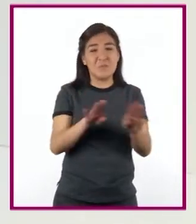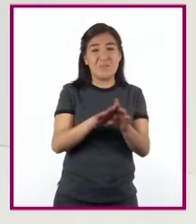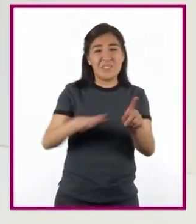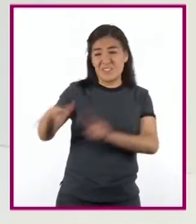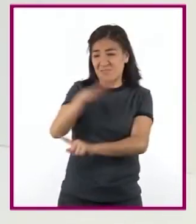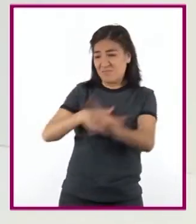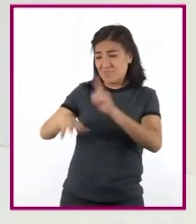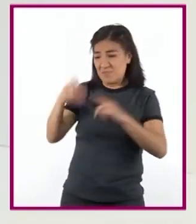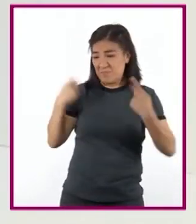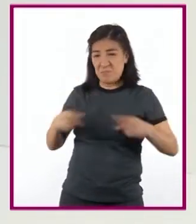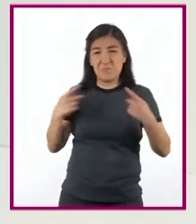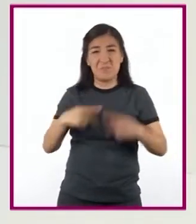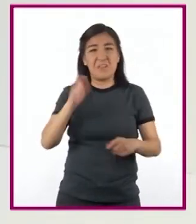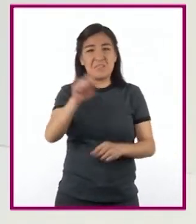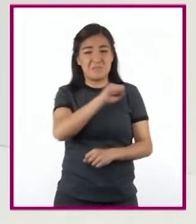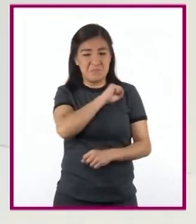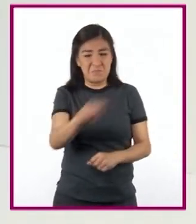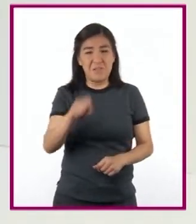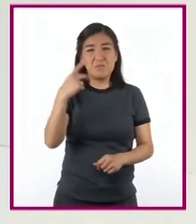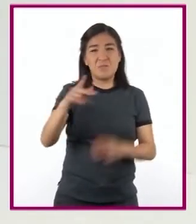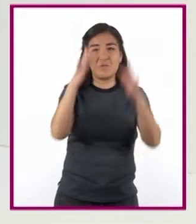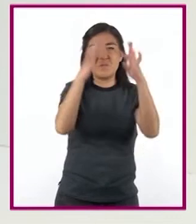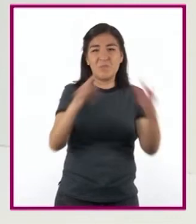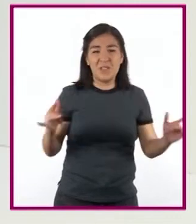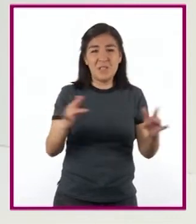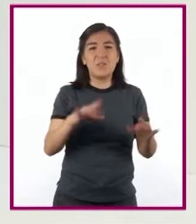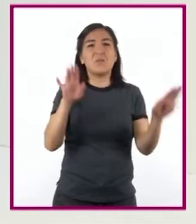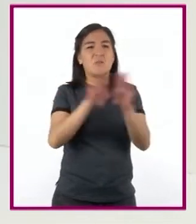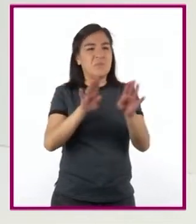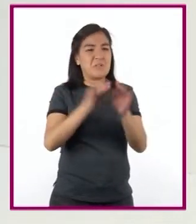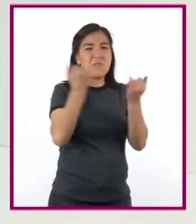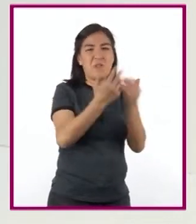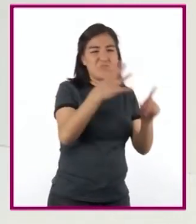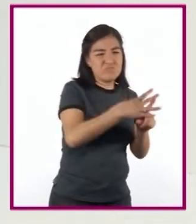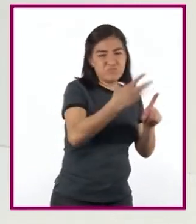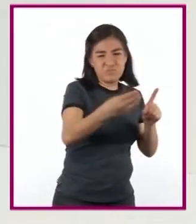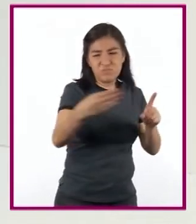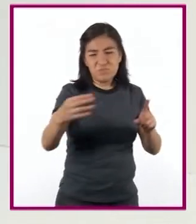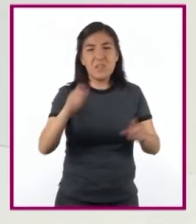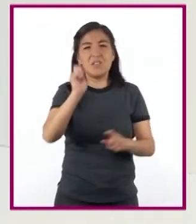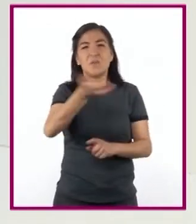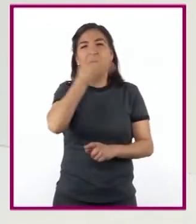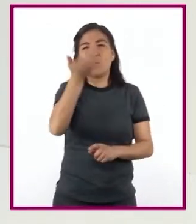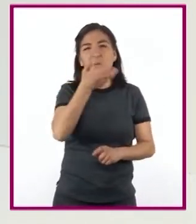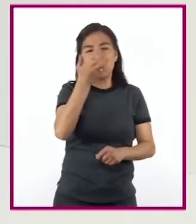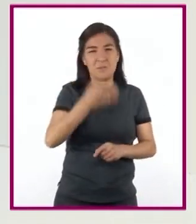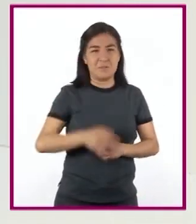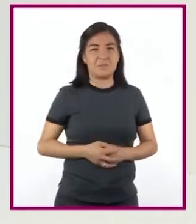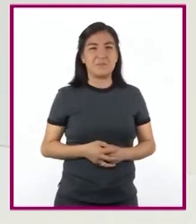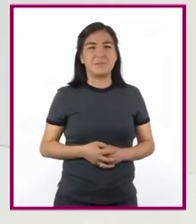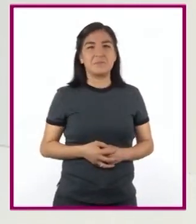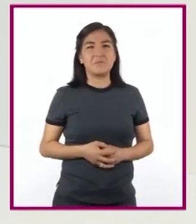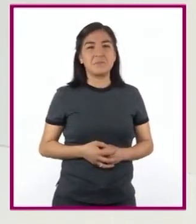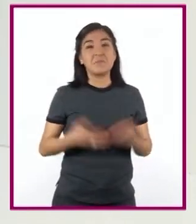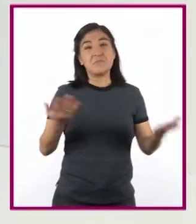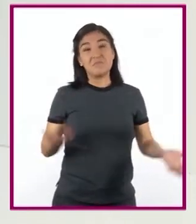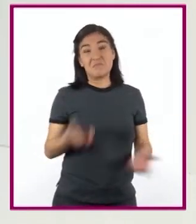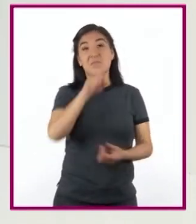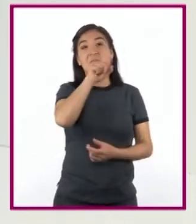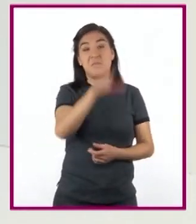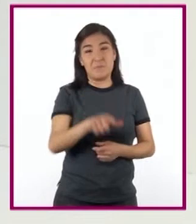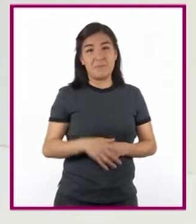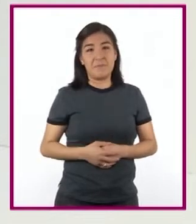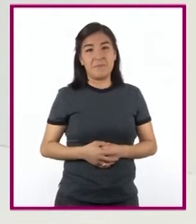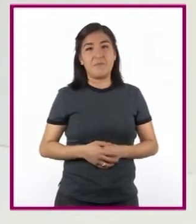malignas influencias francesas se hubieran transmitido precisamente a través de la madre patria. Sin embargo,